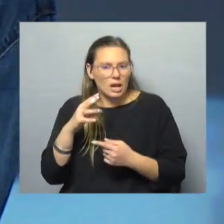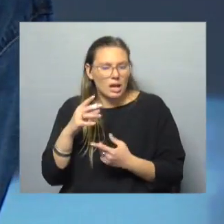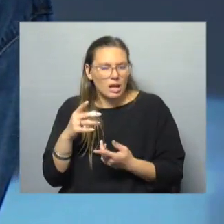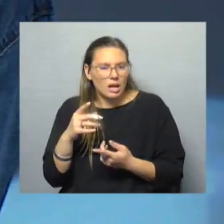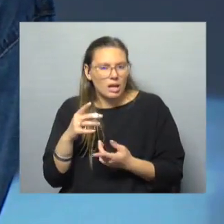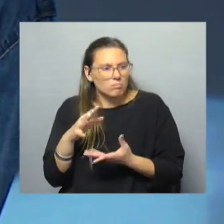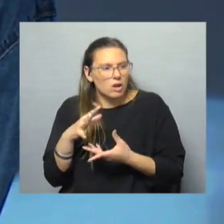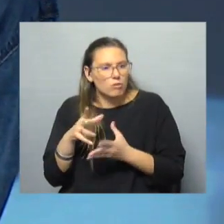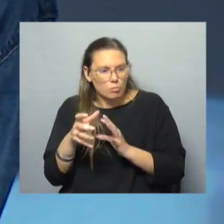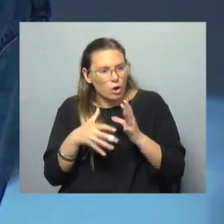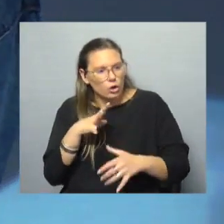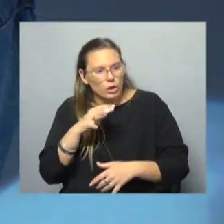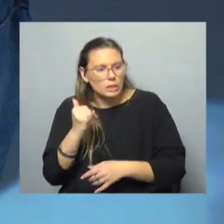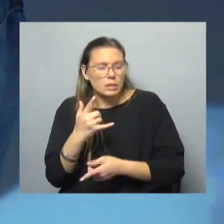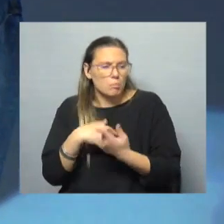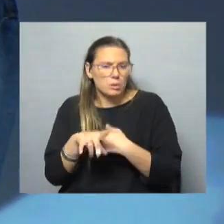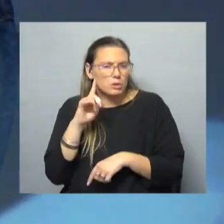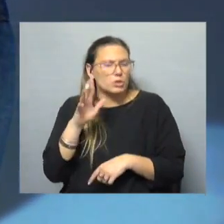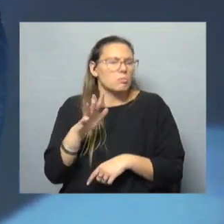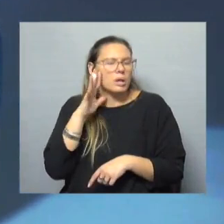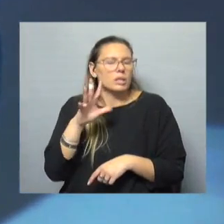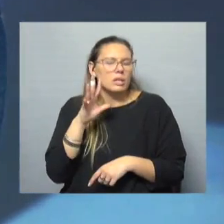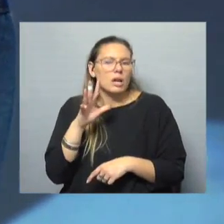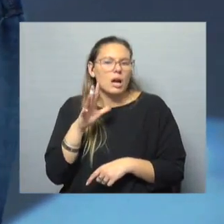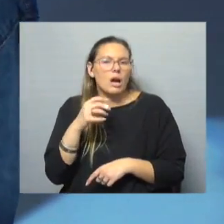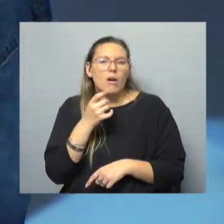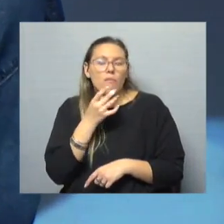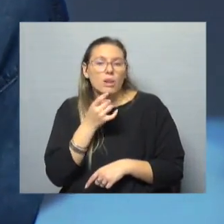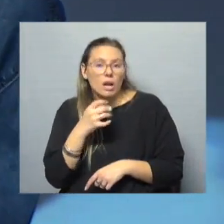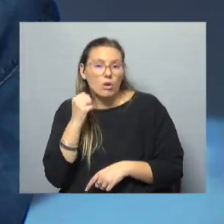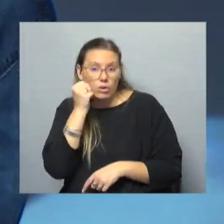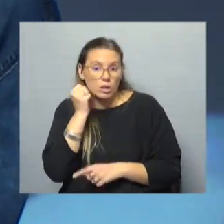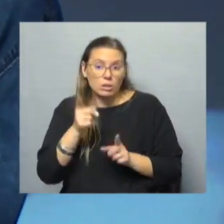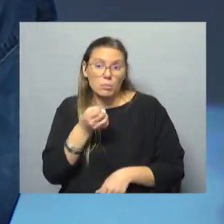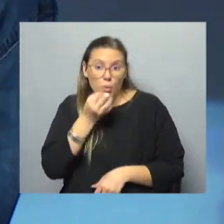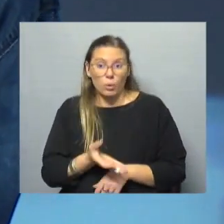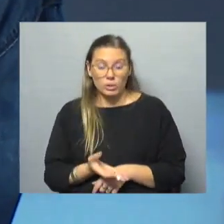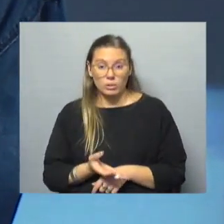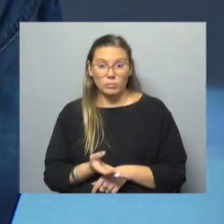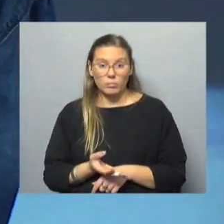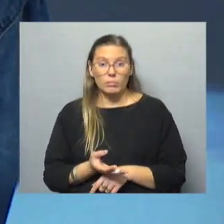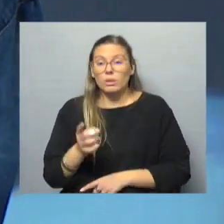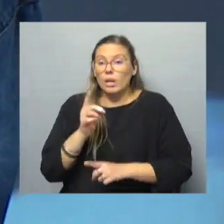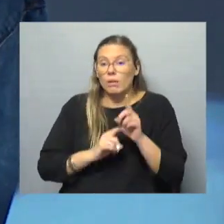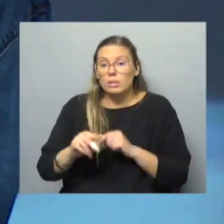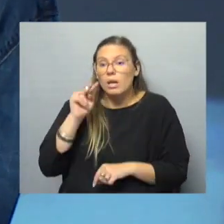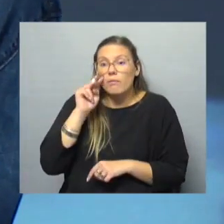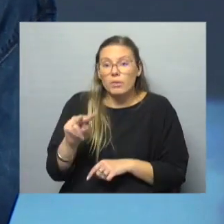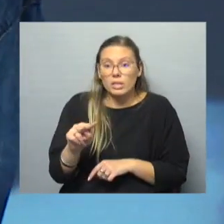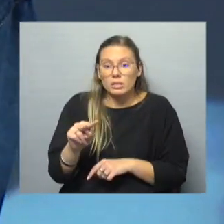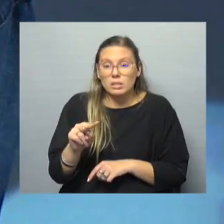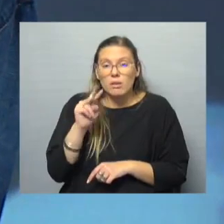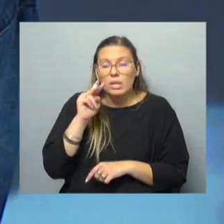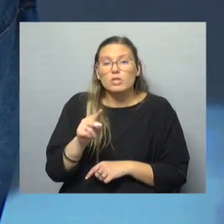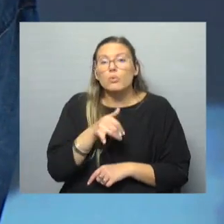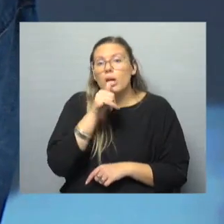Claro. Uno ubica ese momento en blanco y negro. Y eso es fascinante también, de cómo a veces ves... Estás viendo